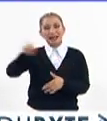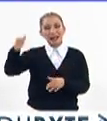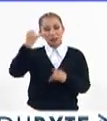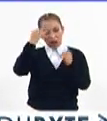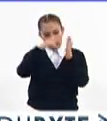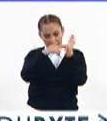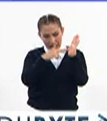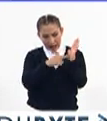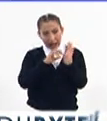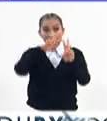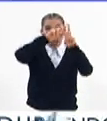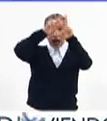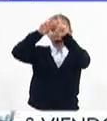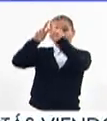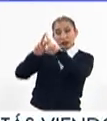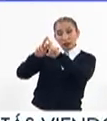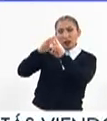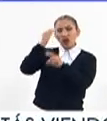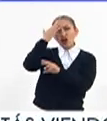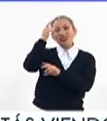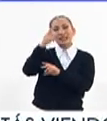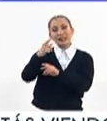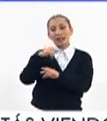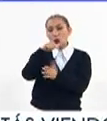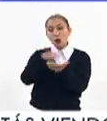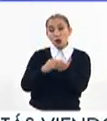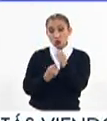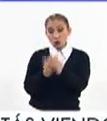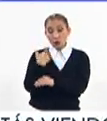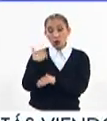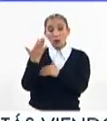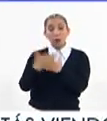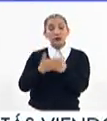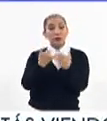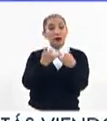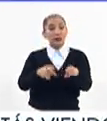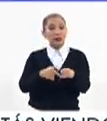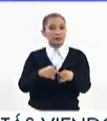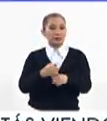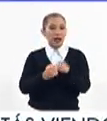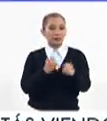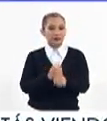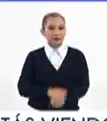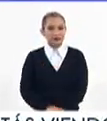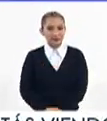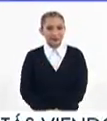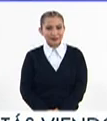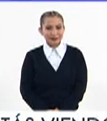los principios de la astronomía. Le invito a conocer este recinto innovador que será inaugurado, por cierto, el próximo año.